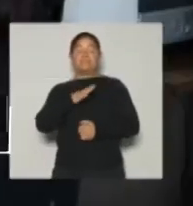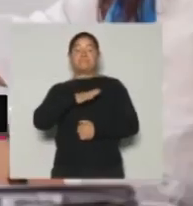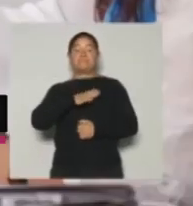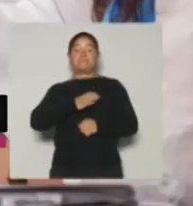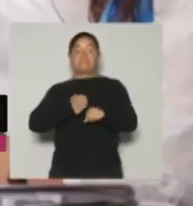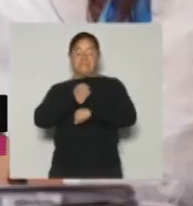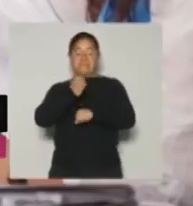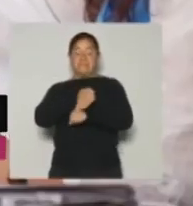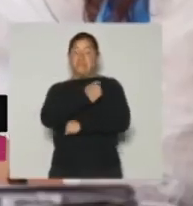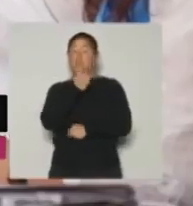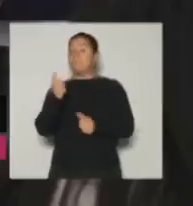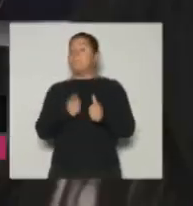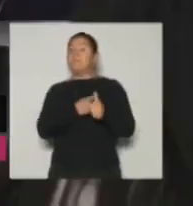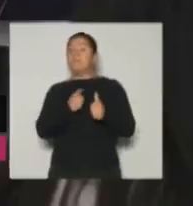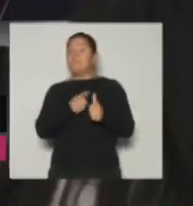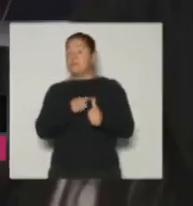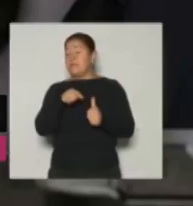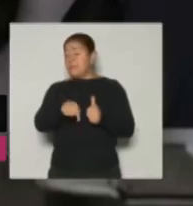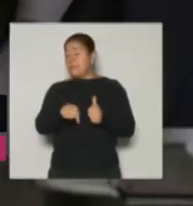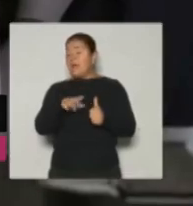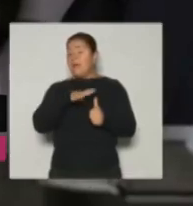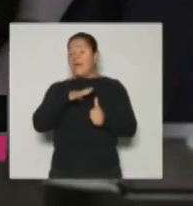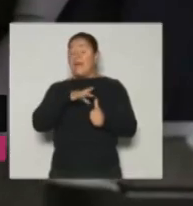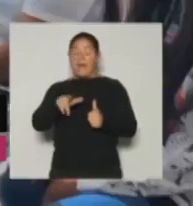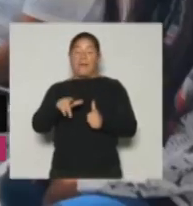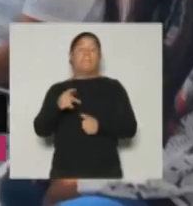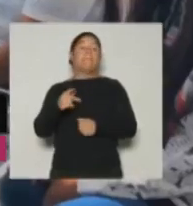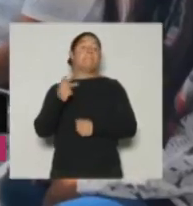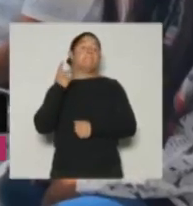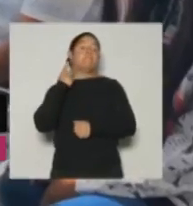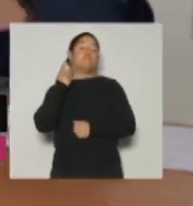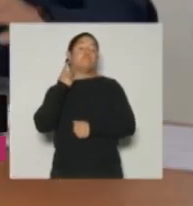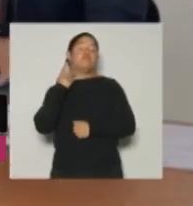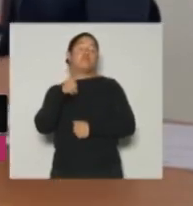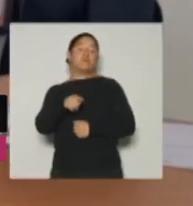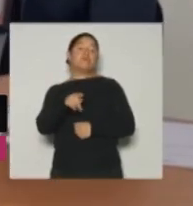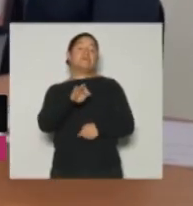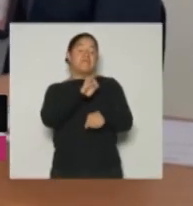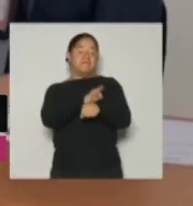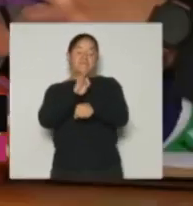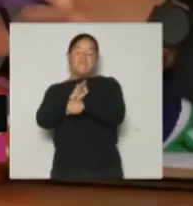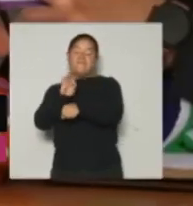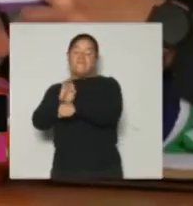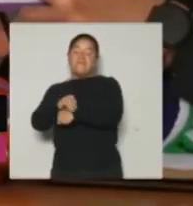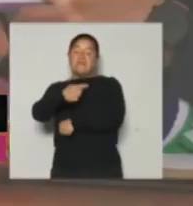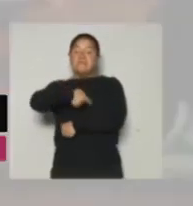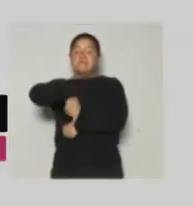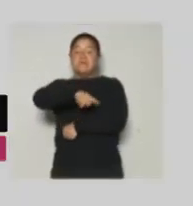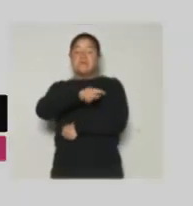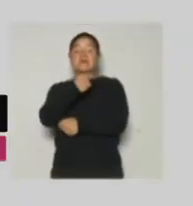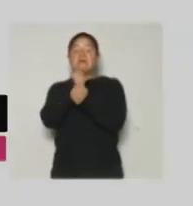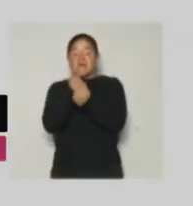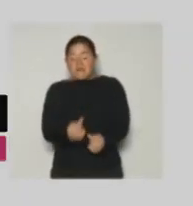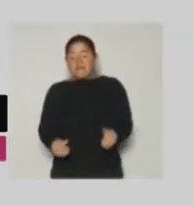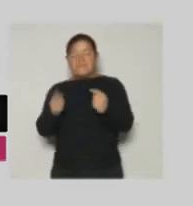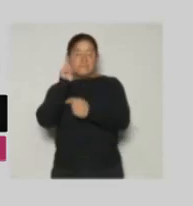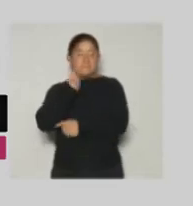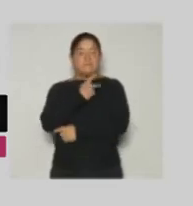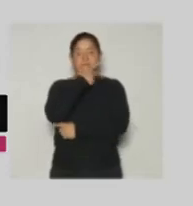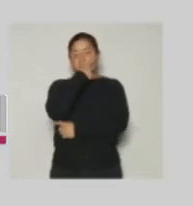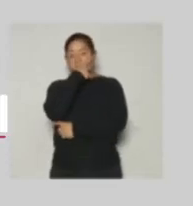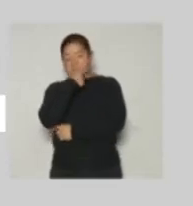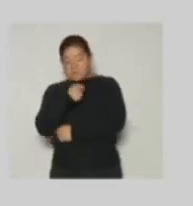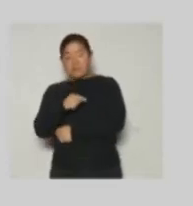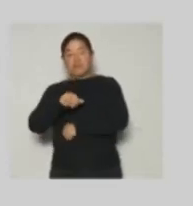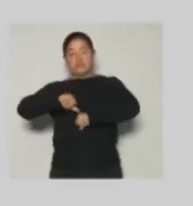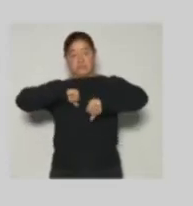estado del país en contar con procuradurías de defensa y protección de niñas niños y